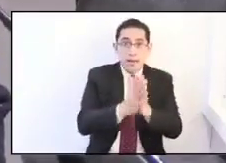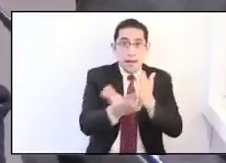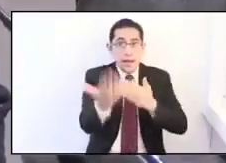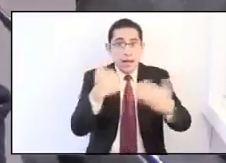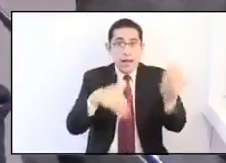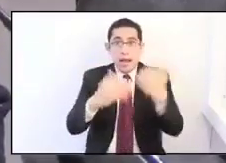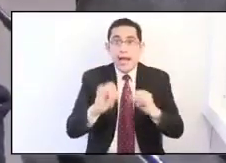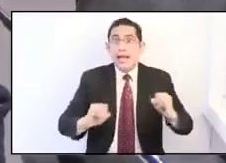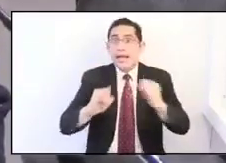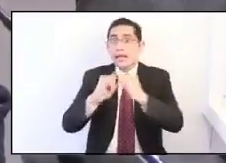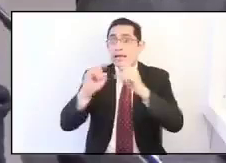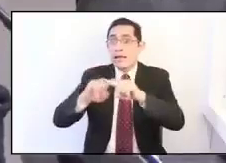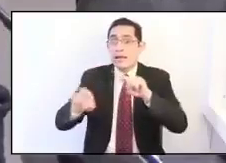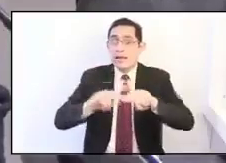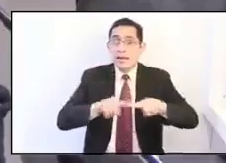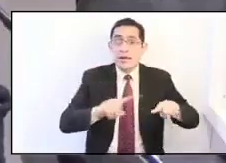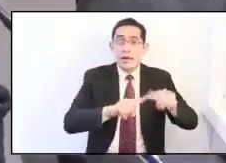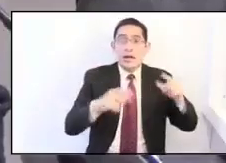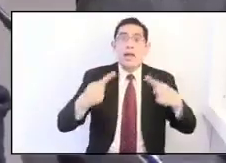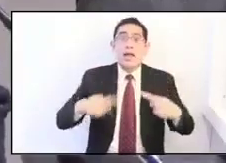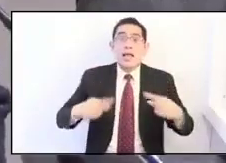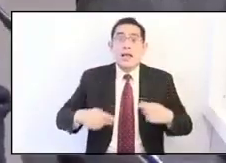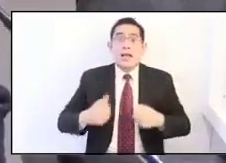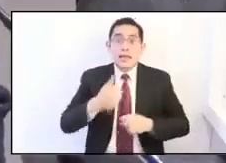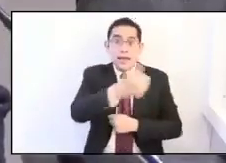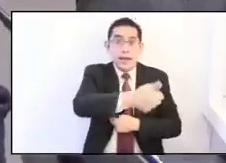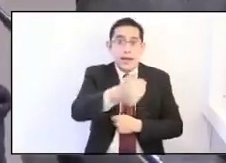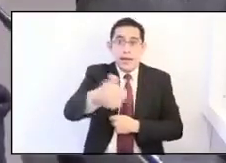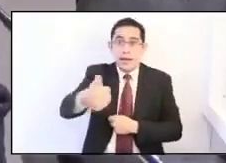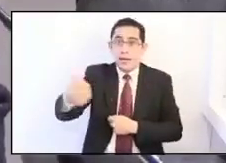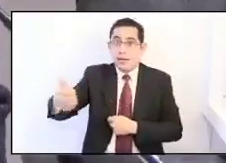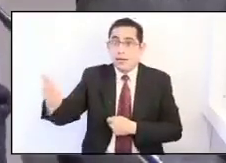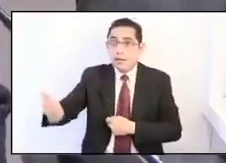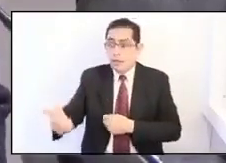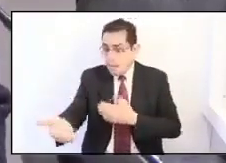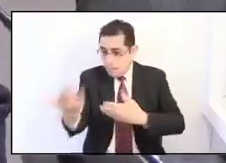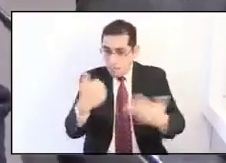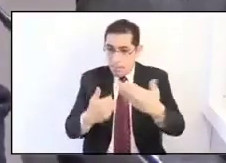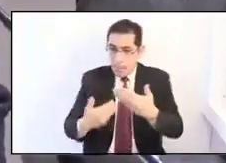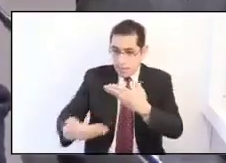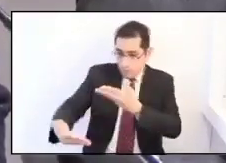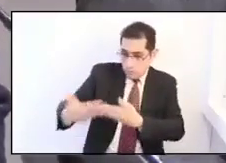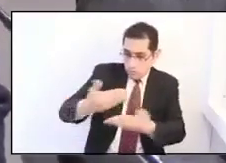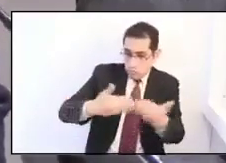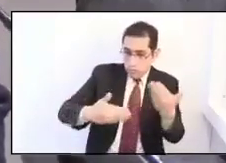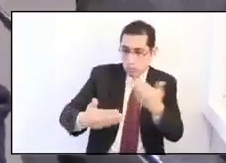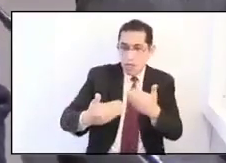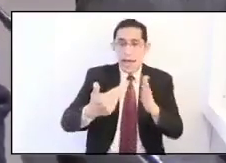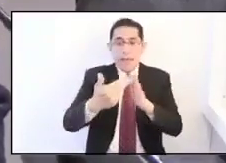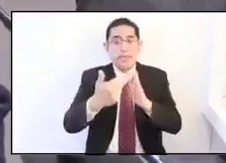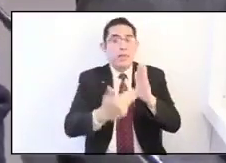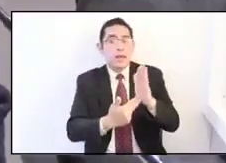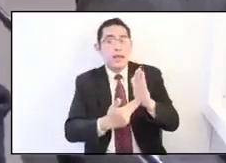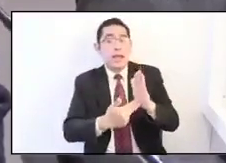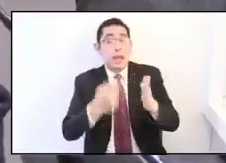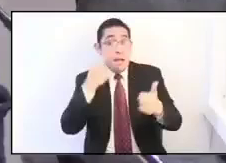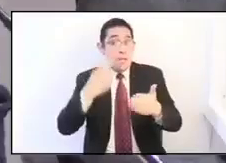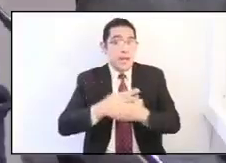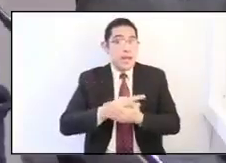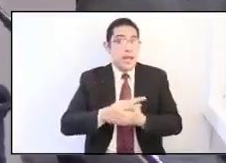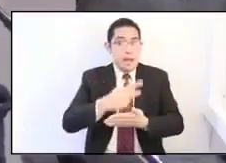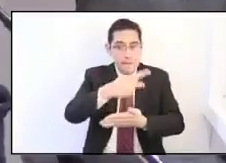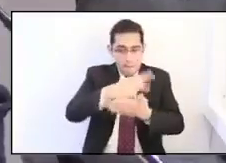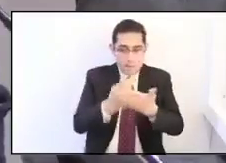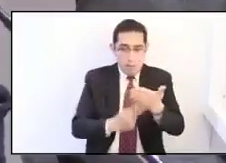con el expertise de las personas que integran cada una de ellos, colaboren en foros en donde se plantee programas de apoyo